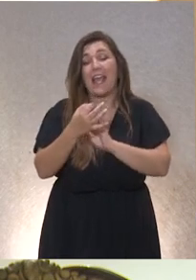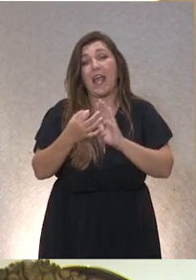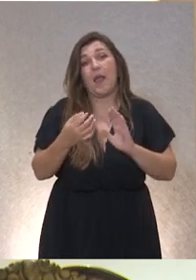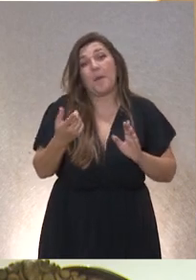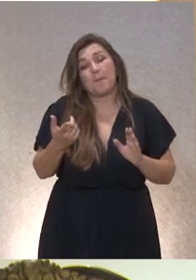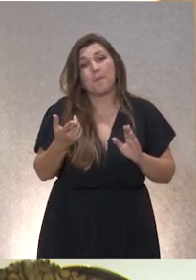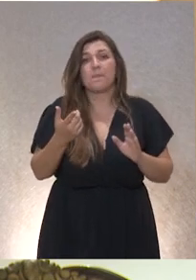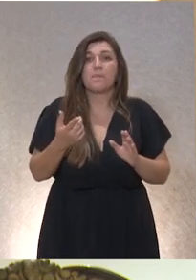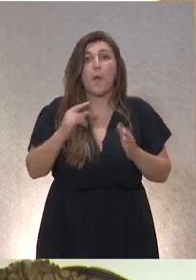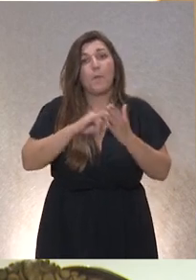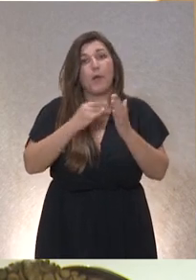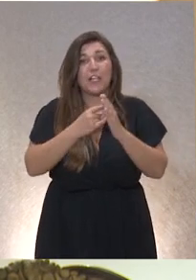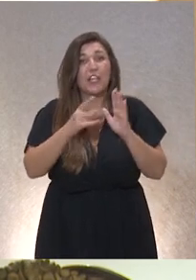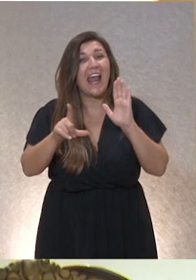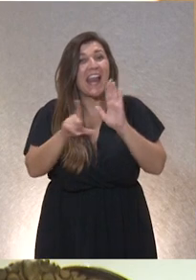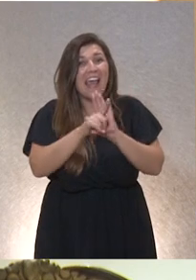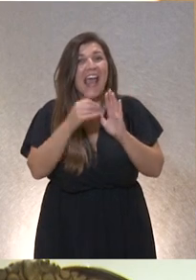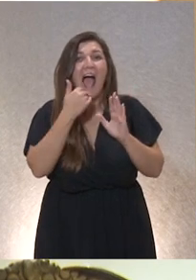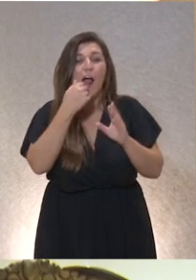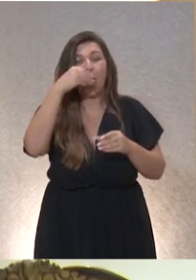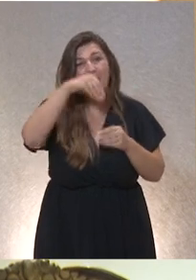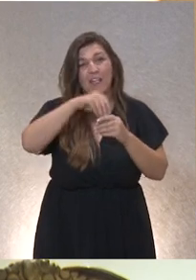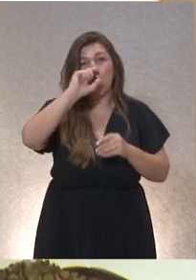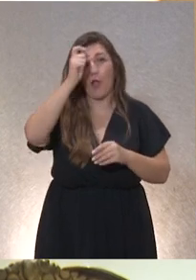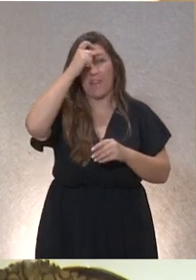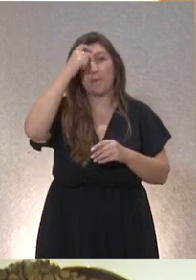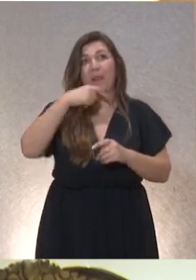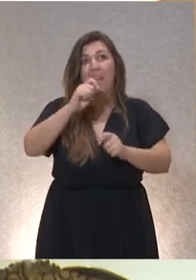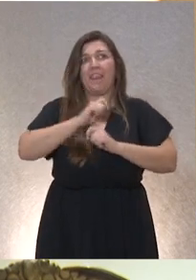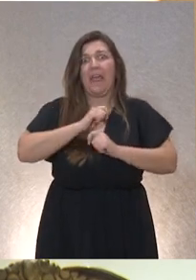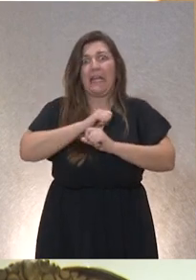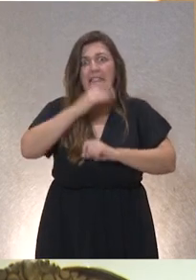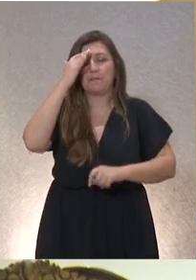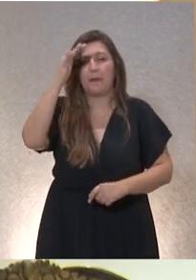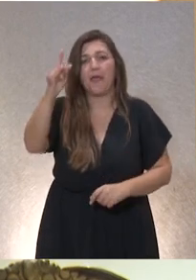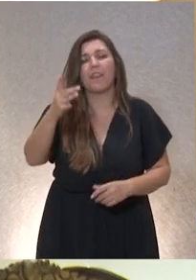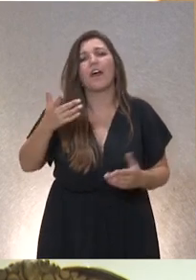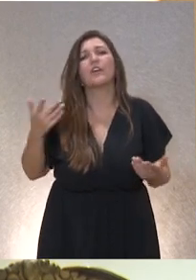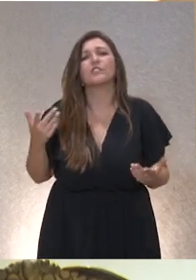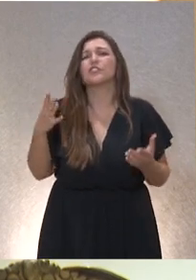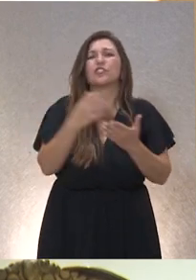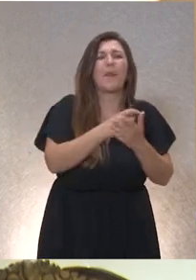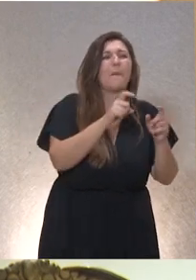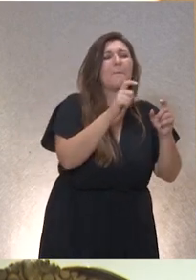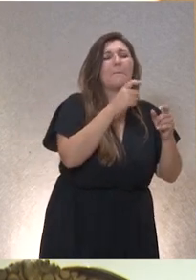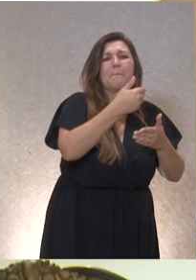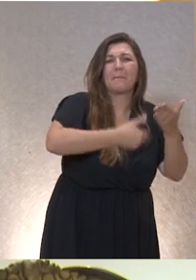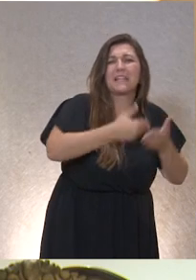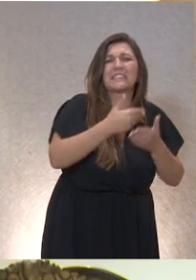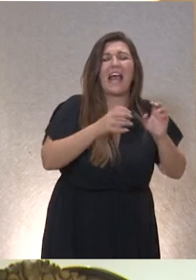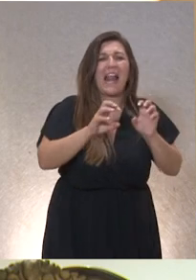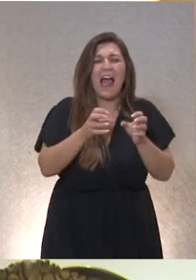ha empezado a instalarse ese concepto que a mí me da mucha esperanza todos aquellos prensa radio televisión